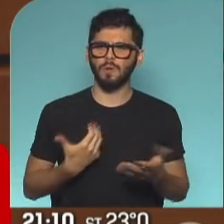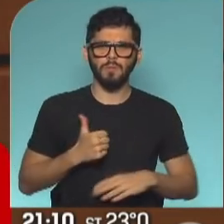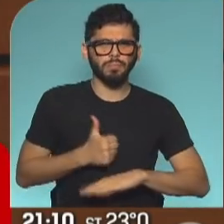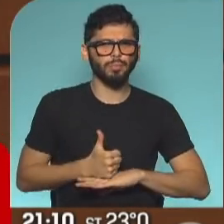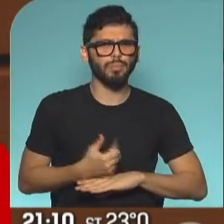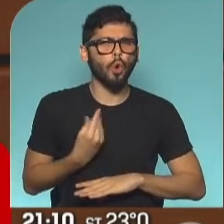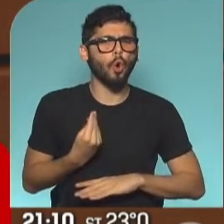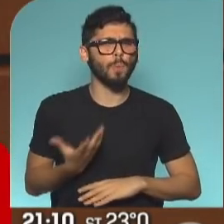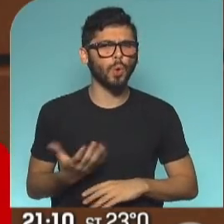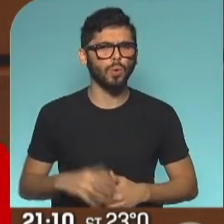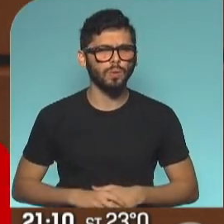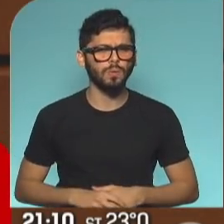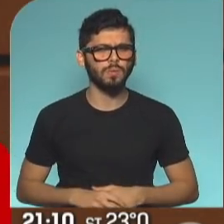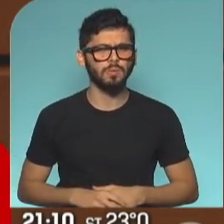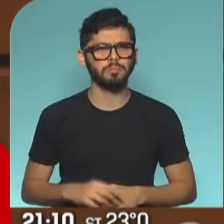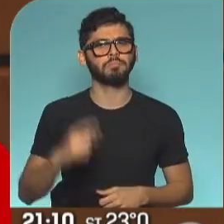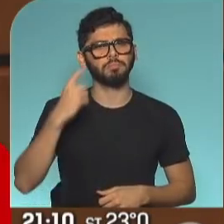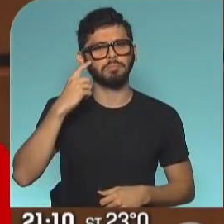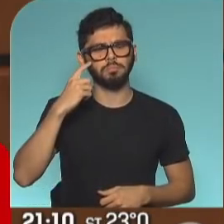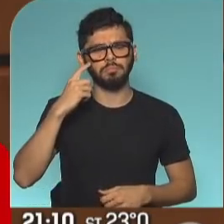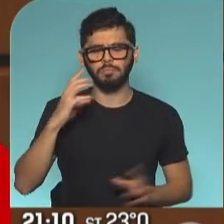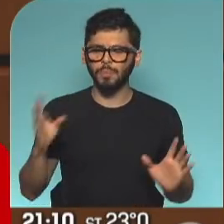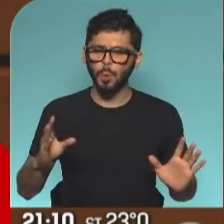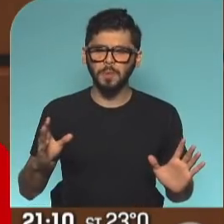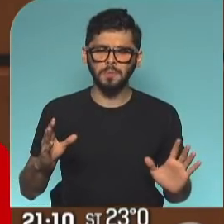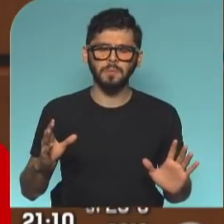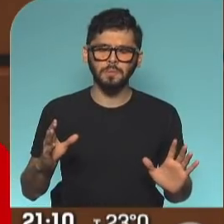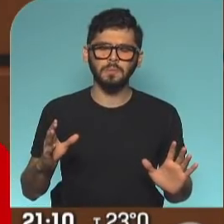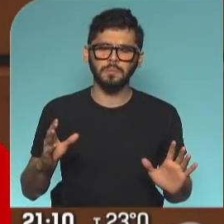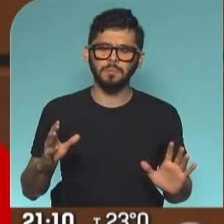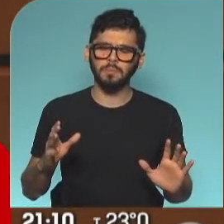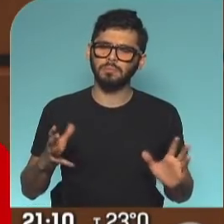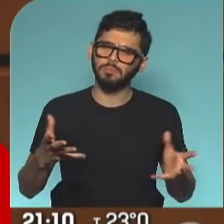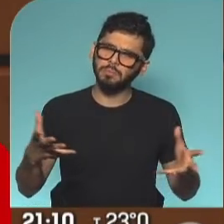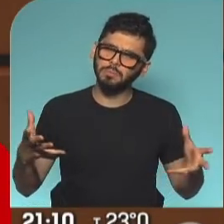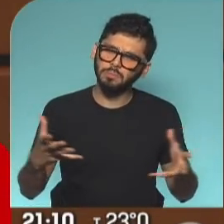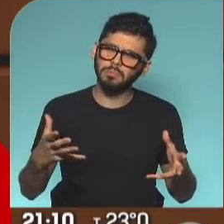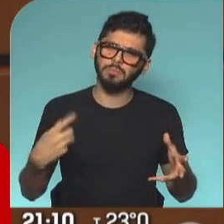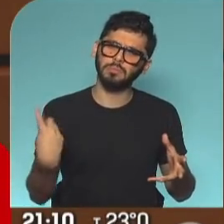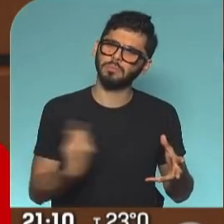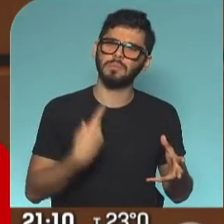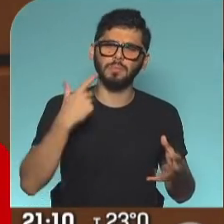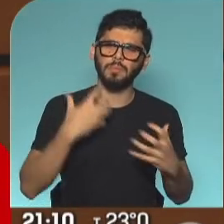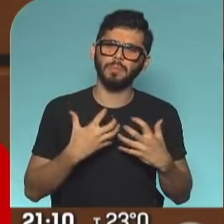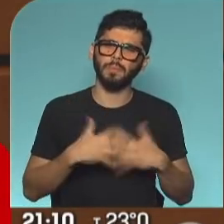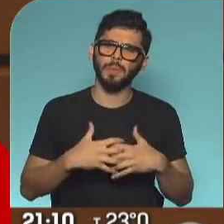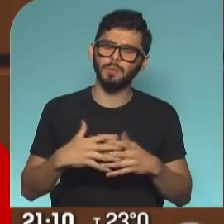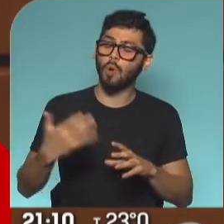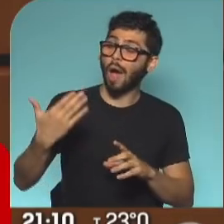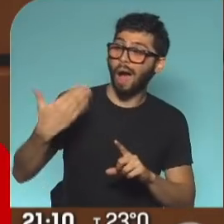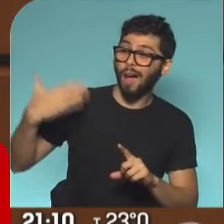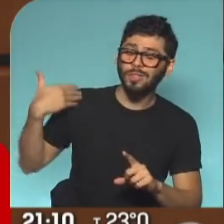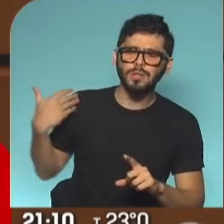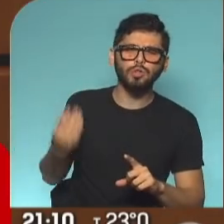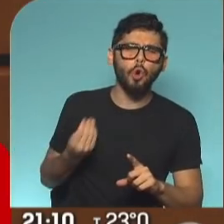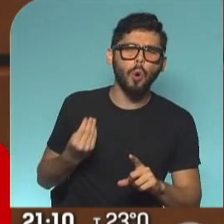Y me parece que es una buena ocasión para que pensemos juntos de dónde venimos, en